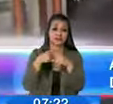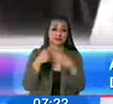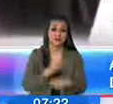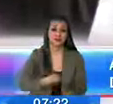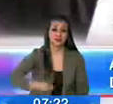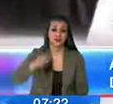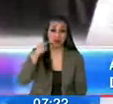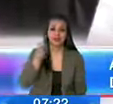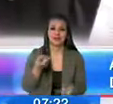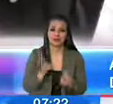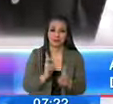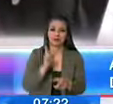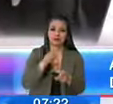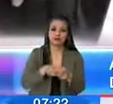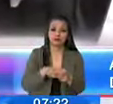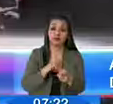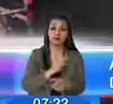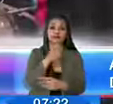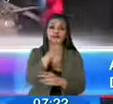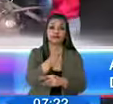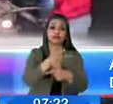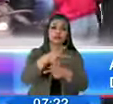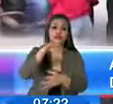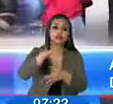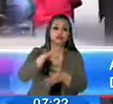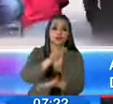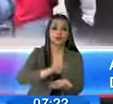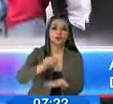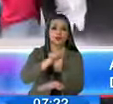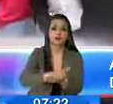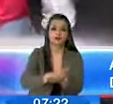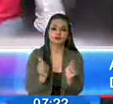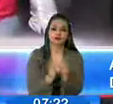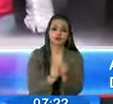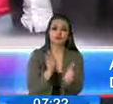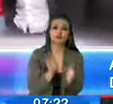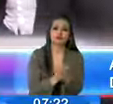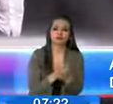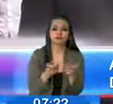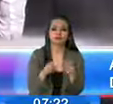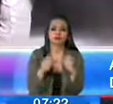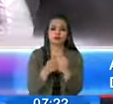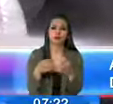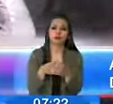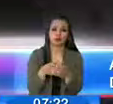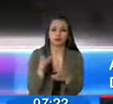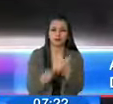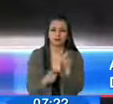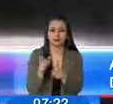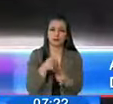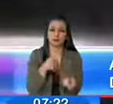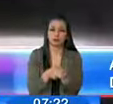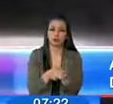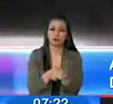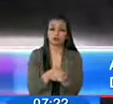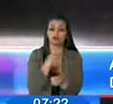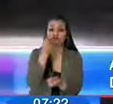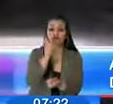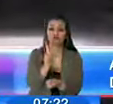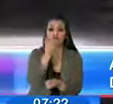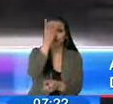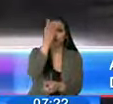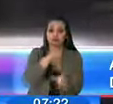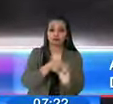Correa, concurrió al Consejo Nacional Electoral de la SOAI acompañado de su esposa y un grupo de coidiarios para presentar su desvinculación de la